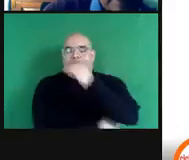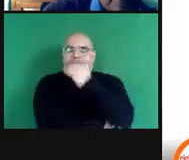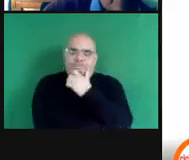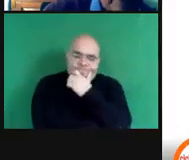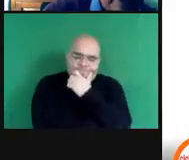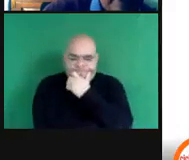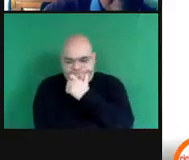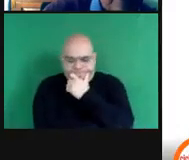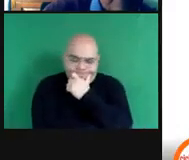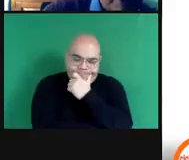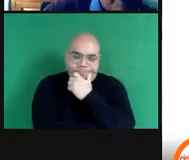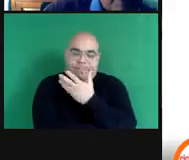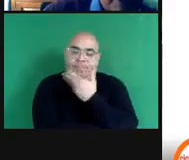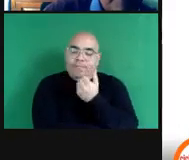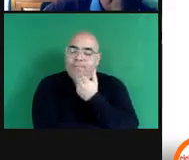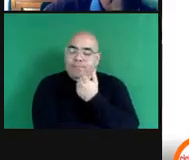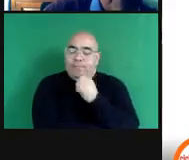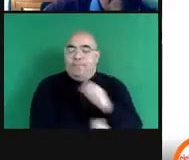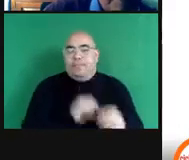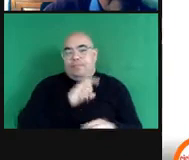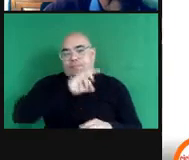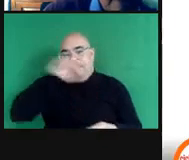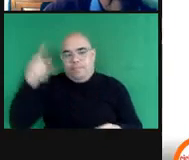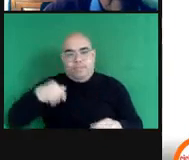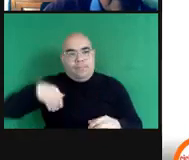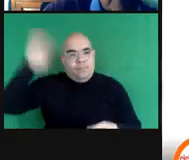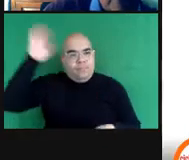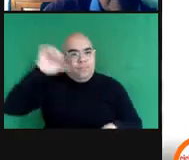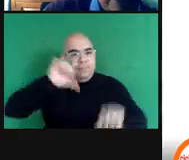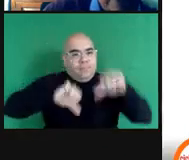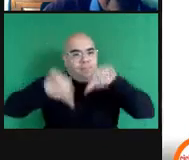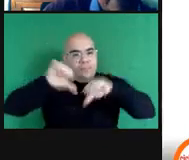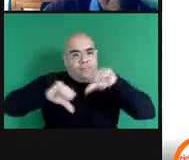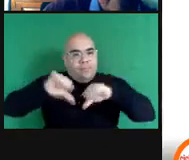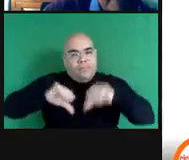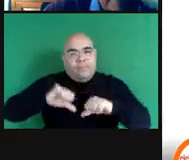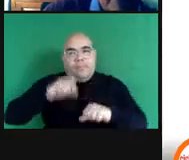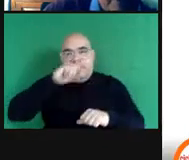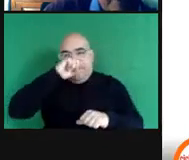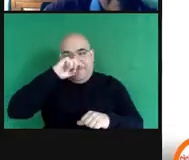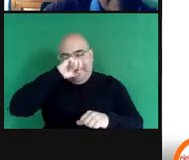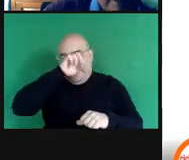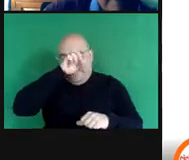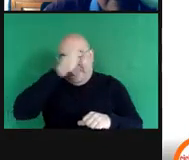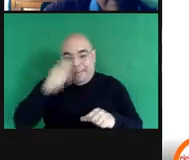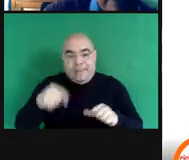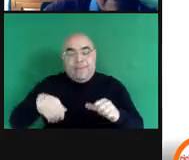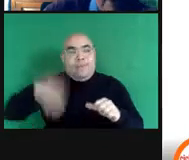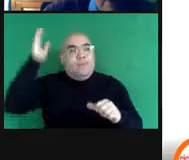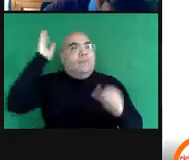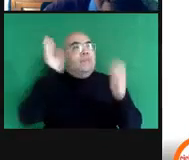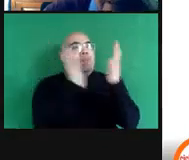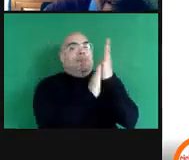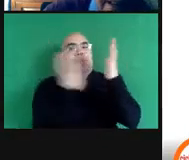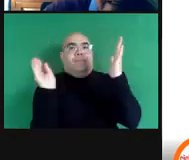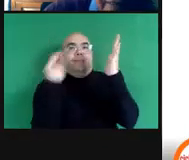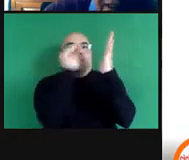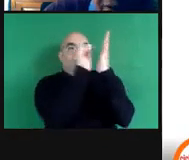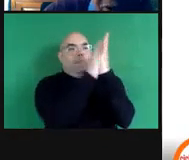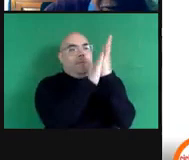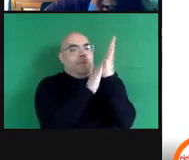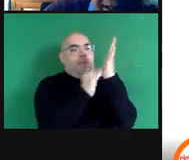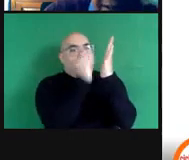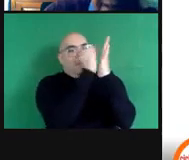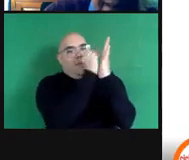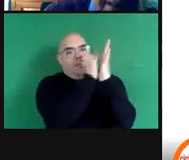se recurre, dijéramos, a métodos químicos con el uso de disolver, dijéramos, esas pinturas en